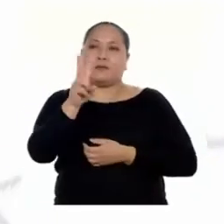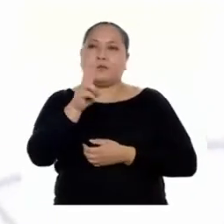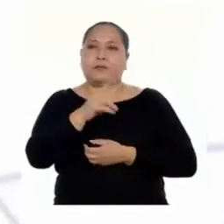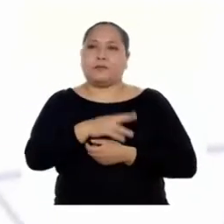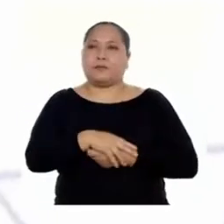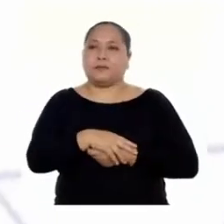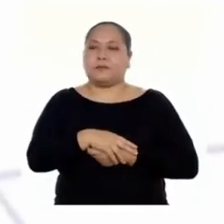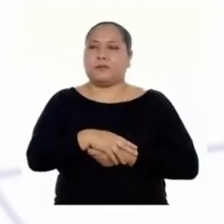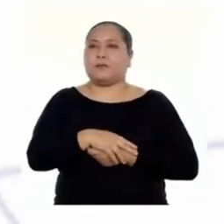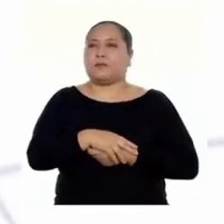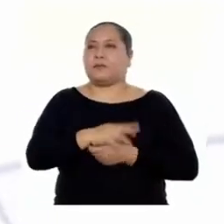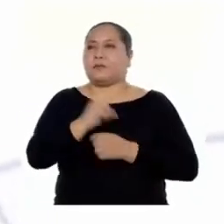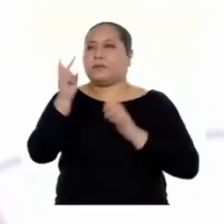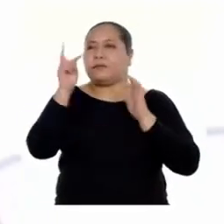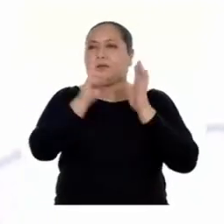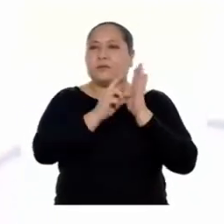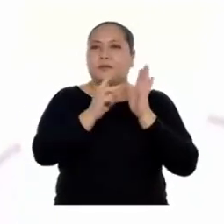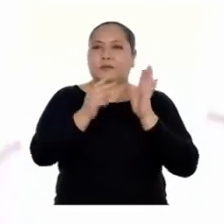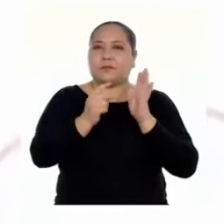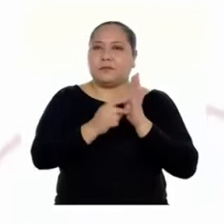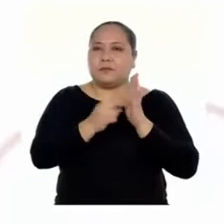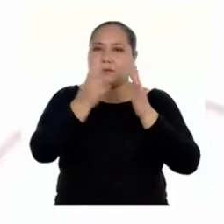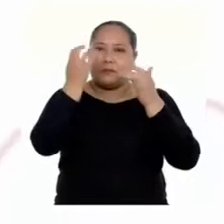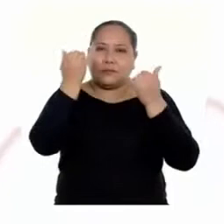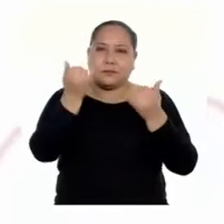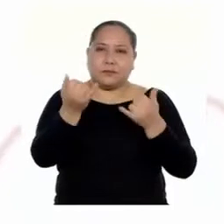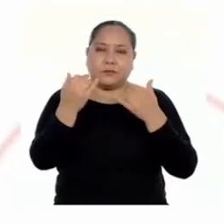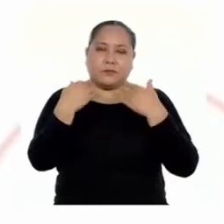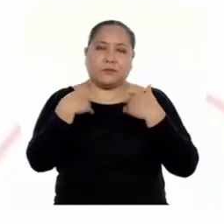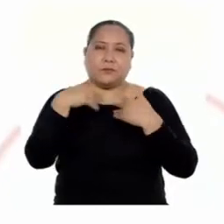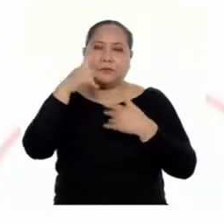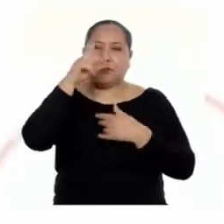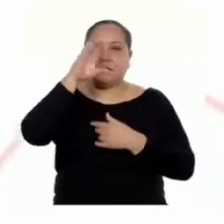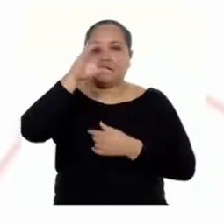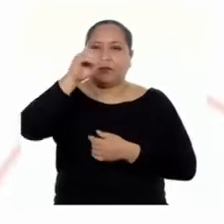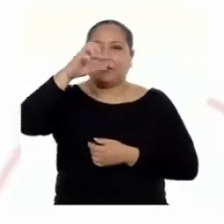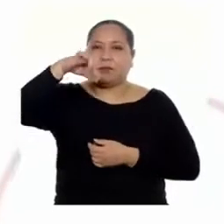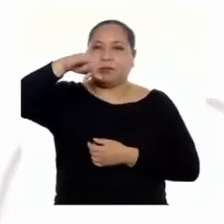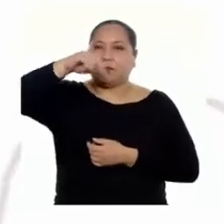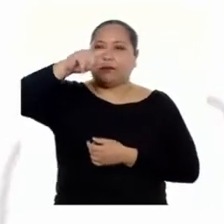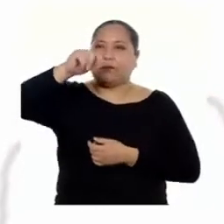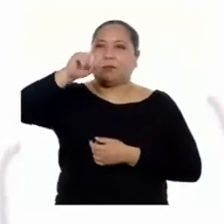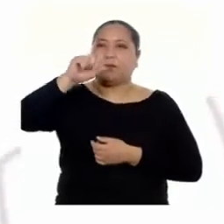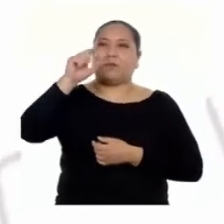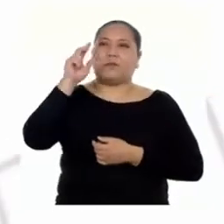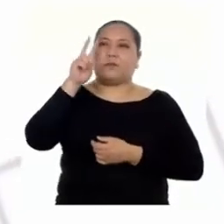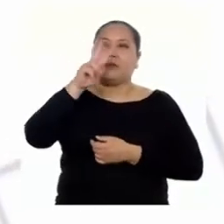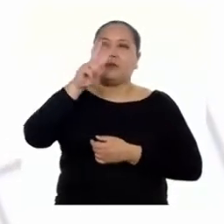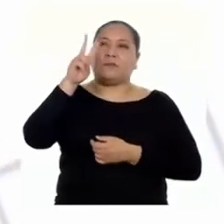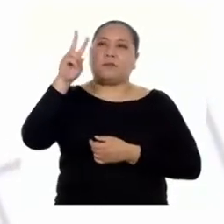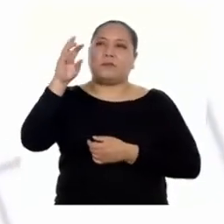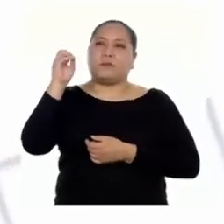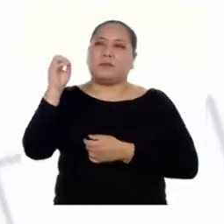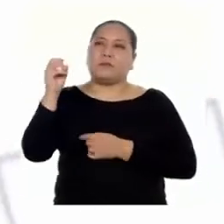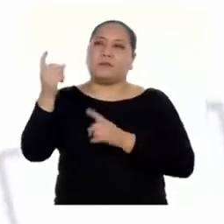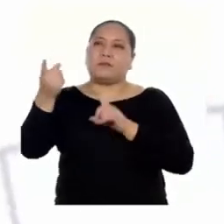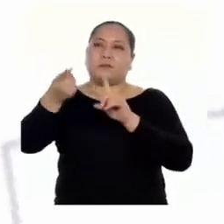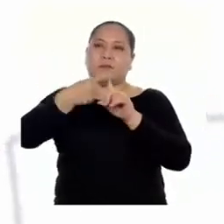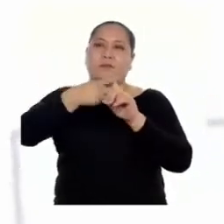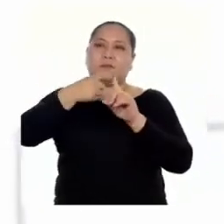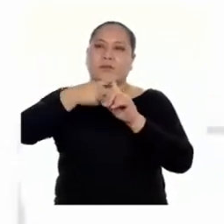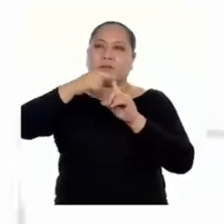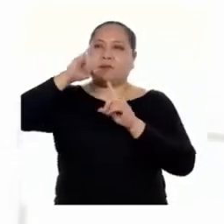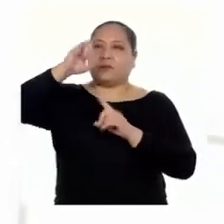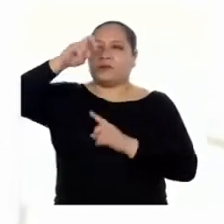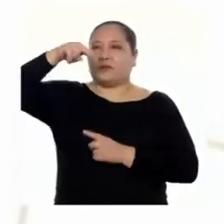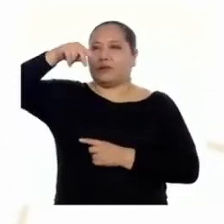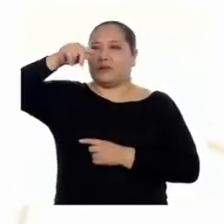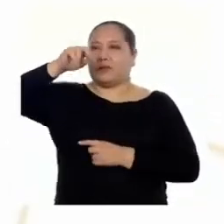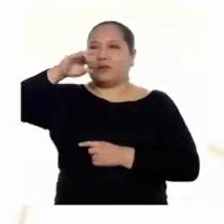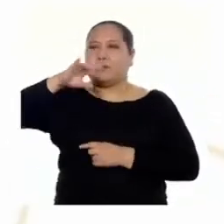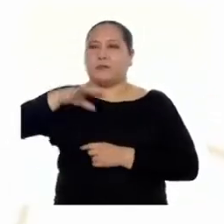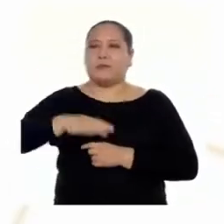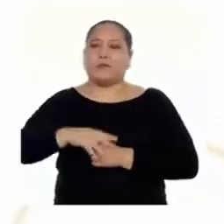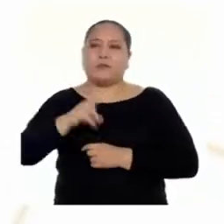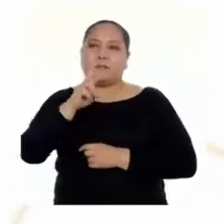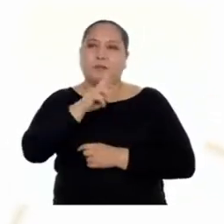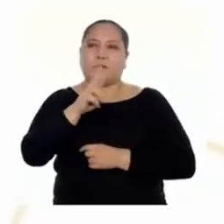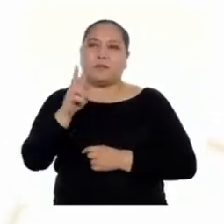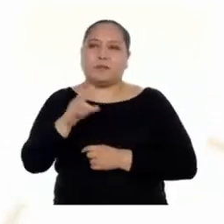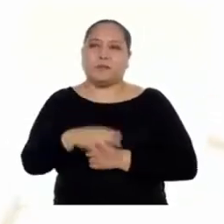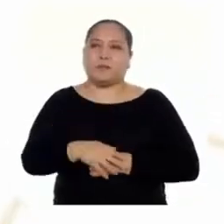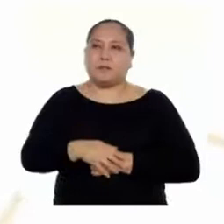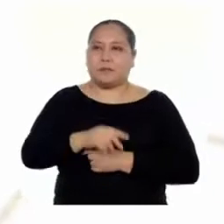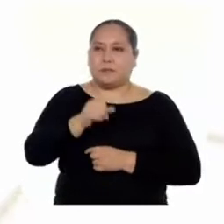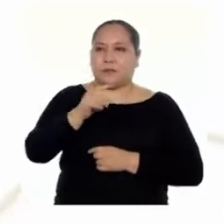soles. Lo que quiere decir que ahora tengo un capital de 220 soles más el interés, que es de 22 soles,